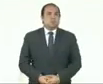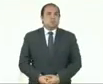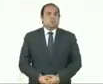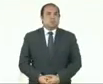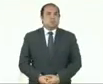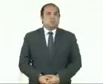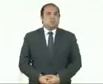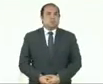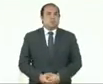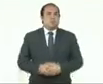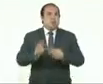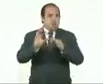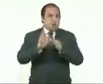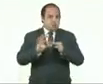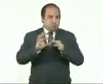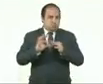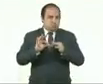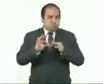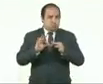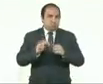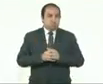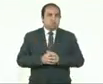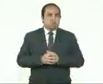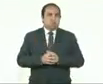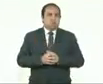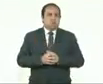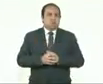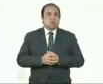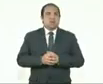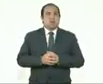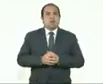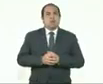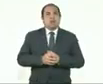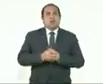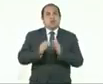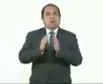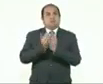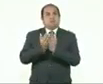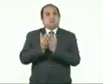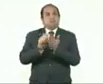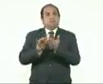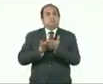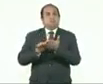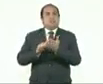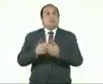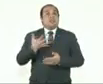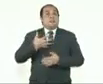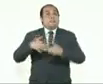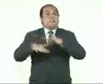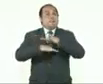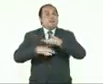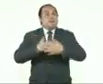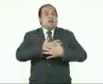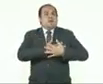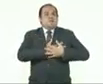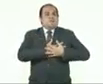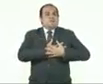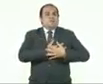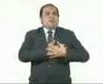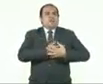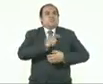que la fuerza del Evangelio está cimentada en el amor, y el amor es la fuerza que